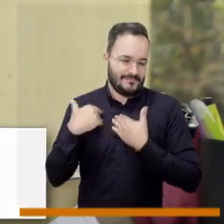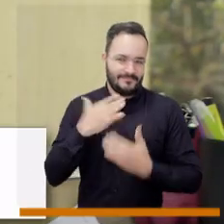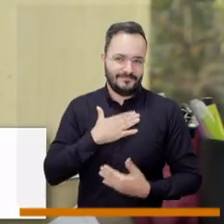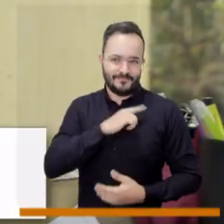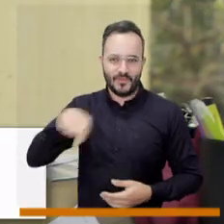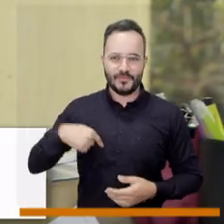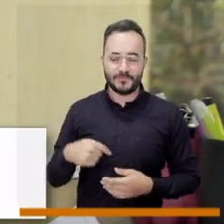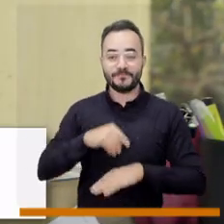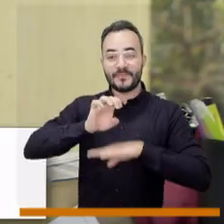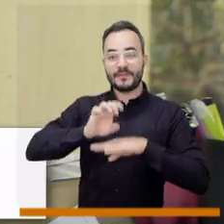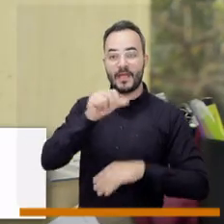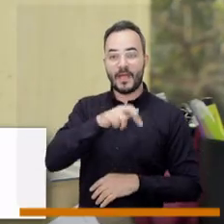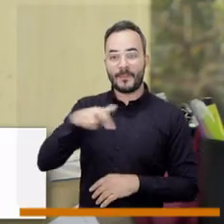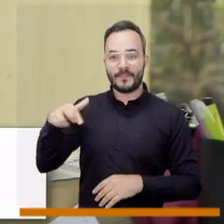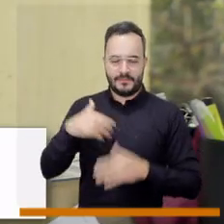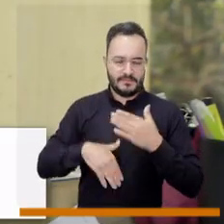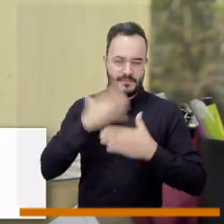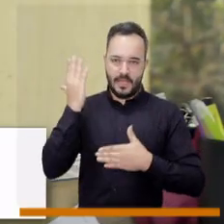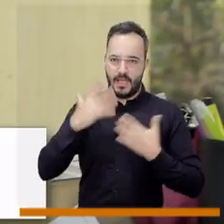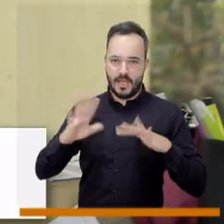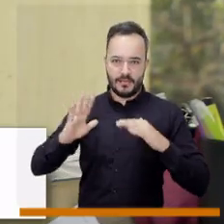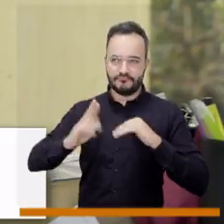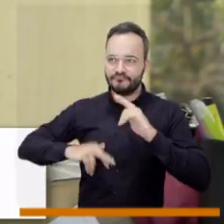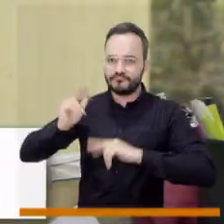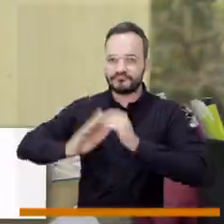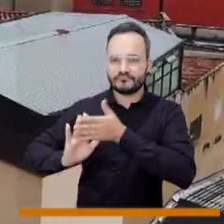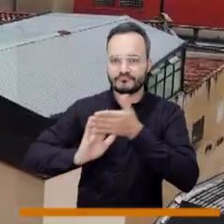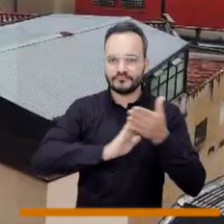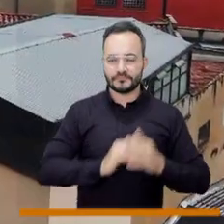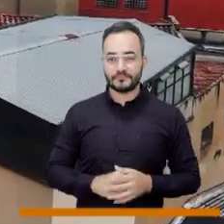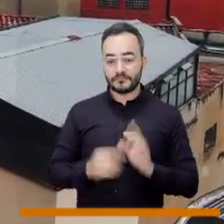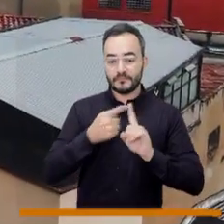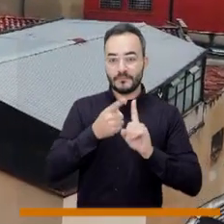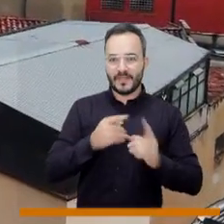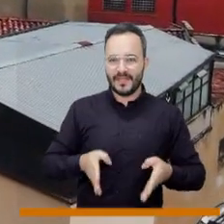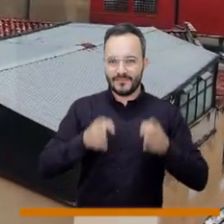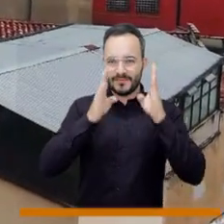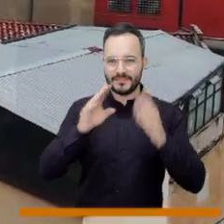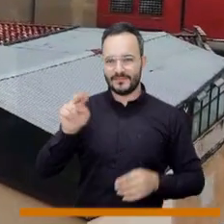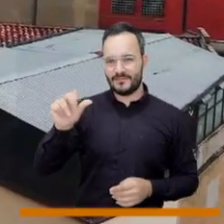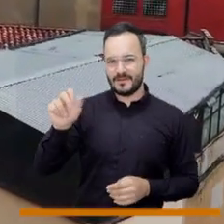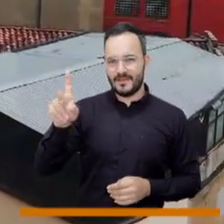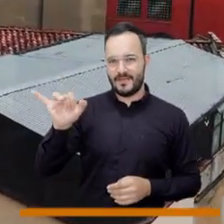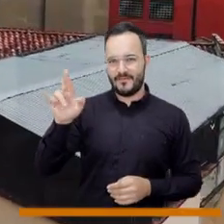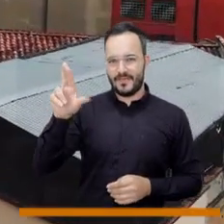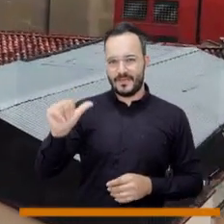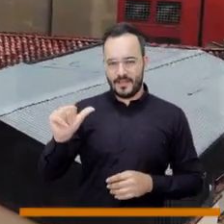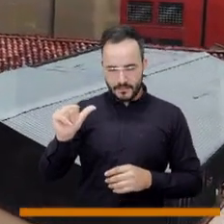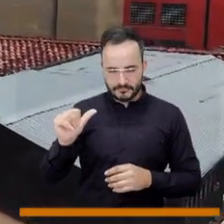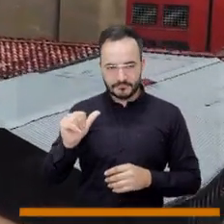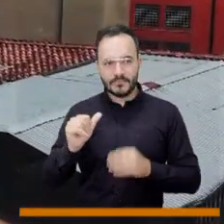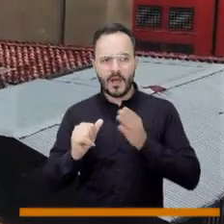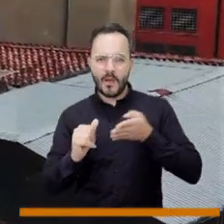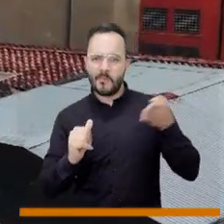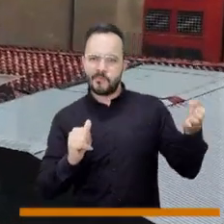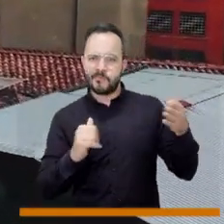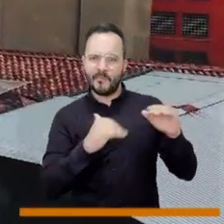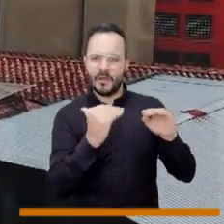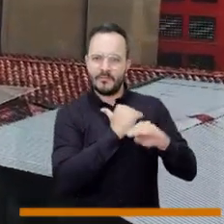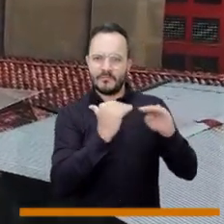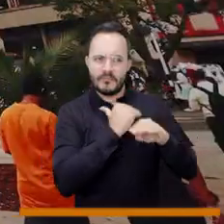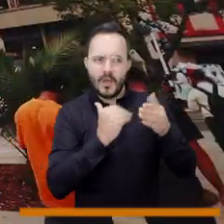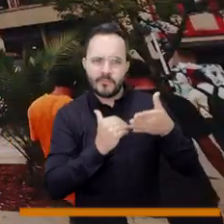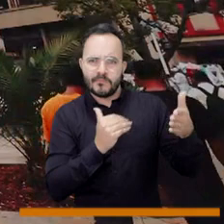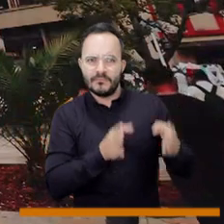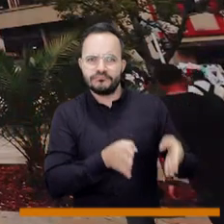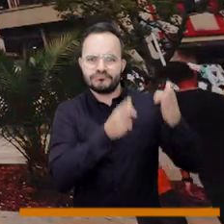ha iniciado unas intervenciones. La primera de ellas fue el edificio La Naviera, que está ubicado en la Primero de Mayo con Palacet. Es un edificio de